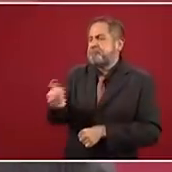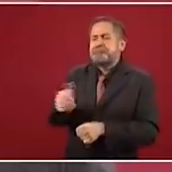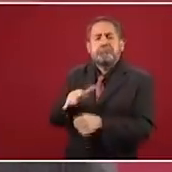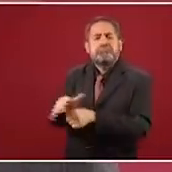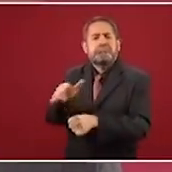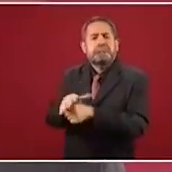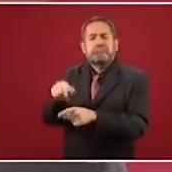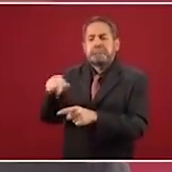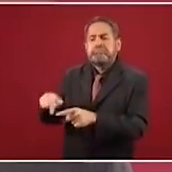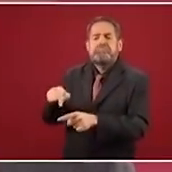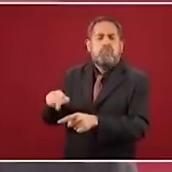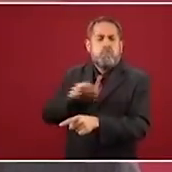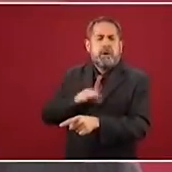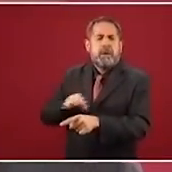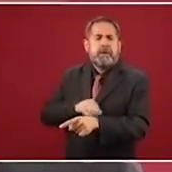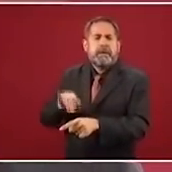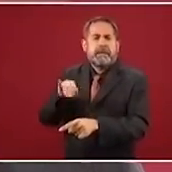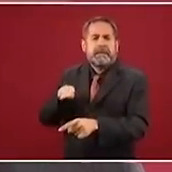sistema IMSS-Bienestar,